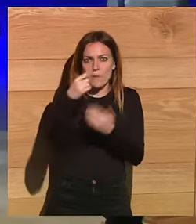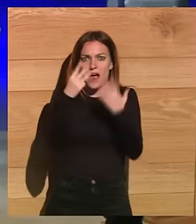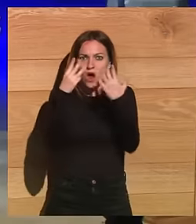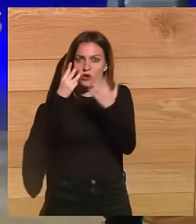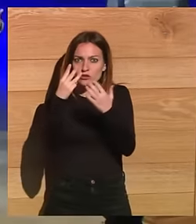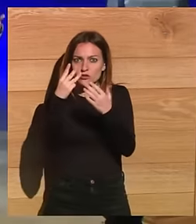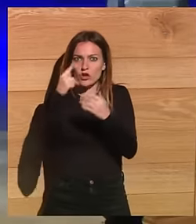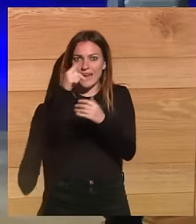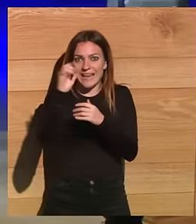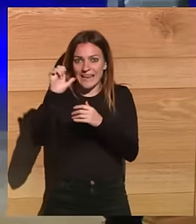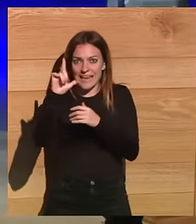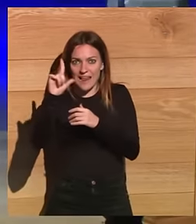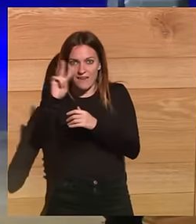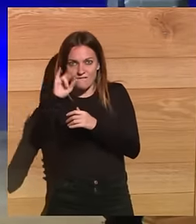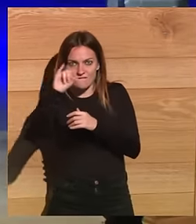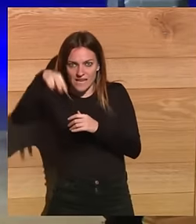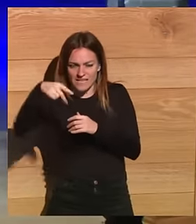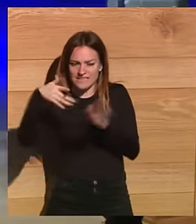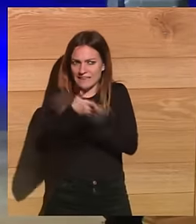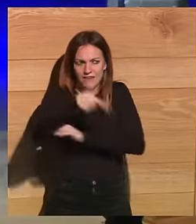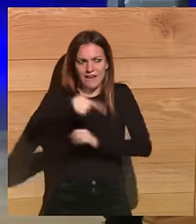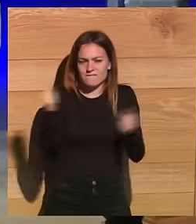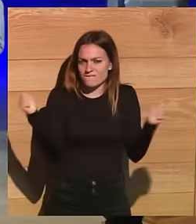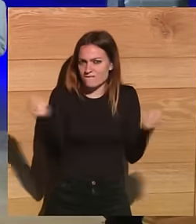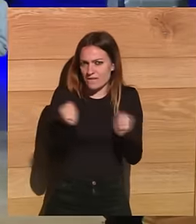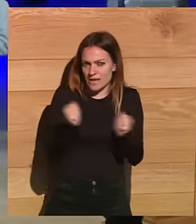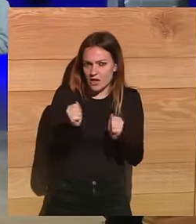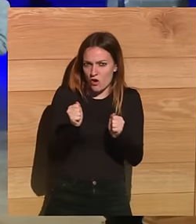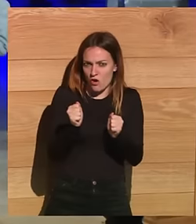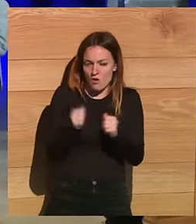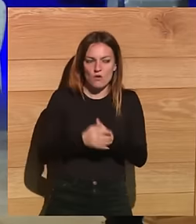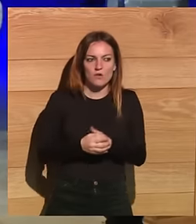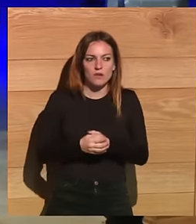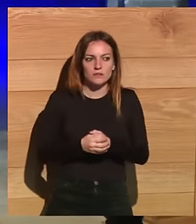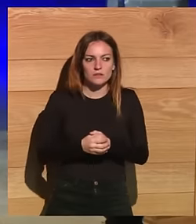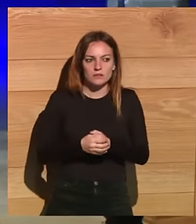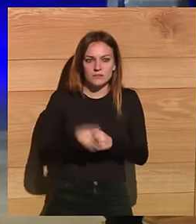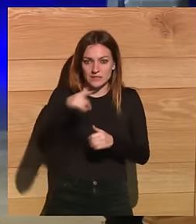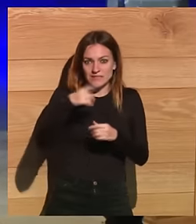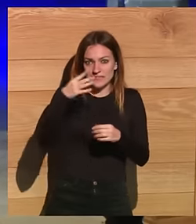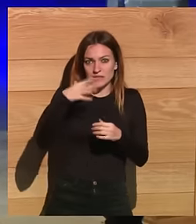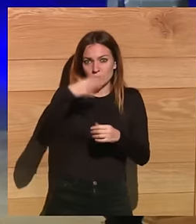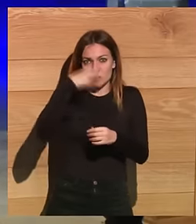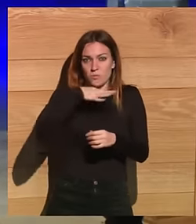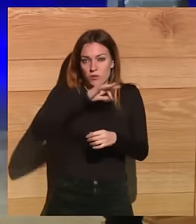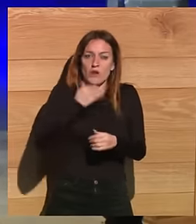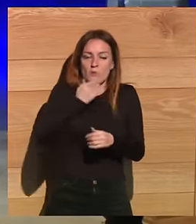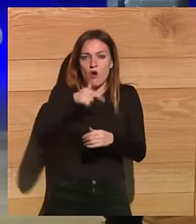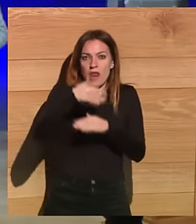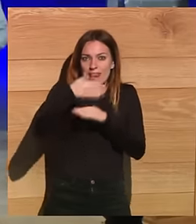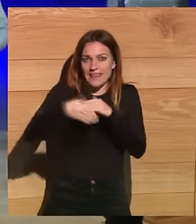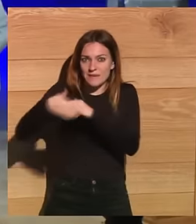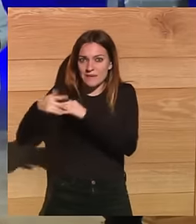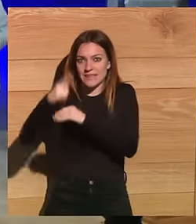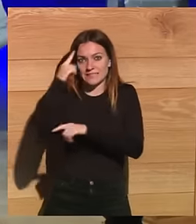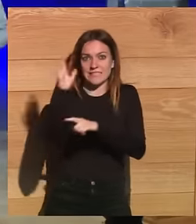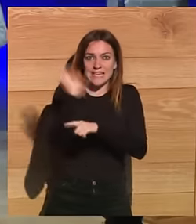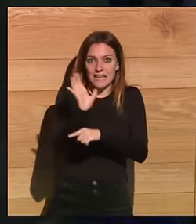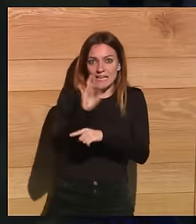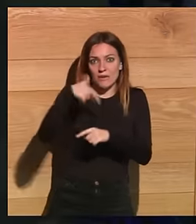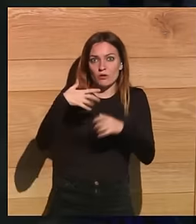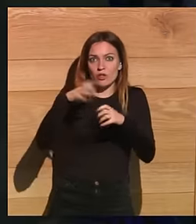decir, muy muy frío. Para que os dé una idea de cuáles son los límites de la neurociencia a día de hoy, estamos desarrollando